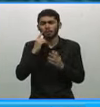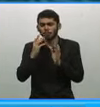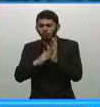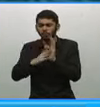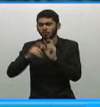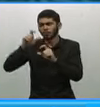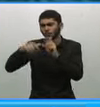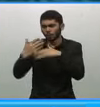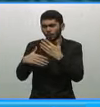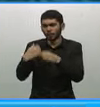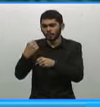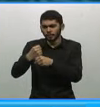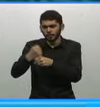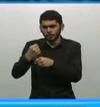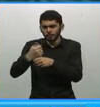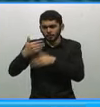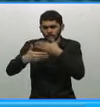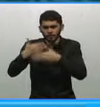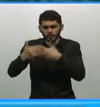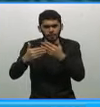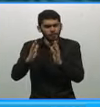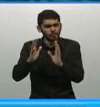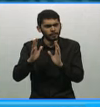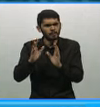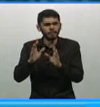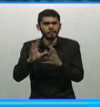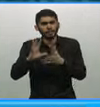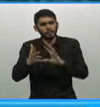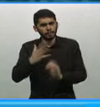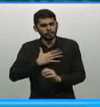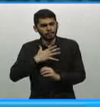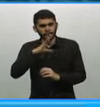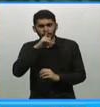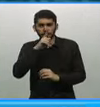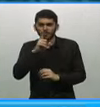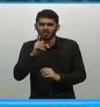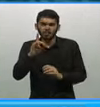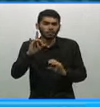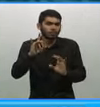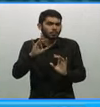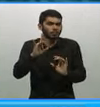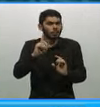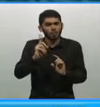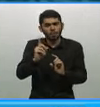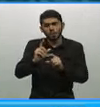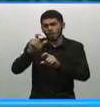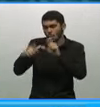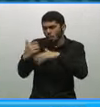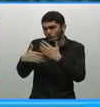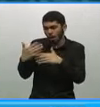poder seguir trabajando en la idea que él quiere plasmar en la selección argentina, sino también la de poder hablar con el grupo de